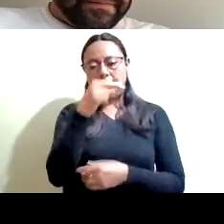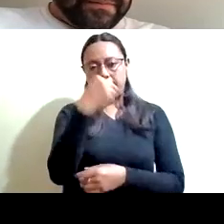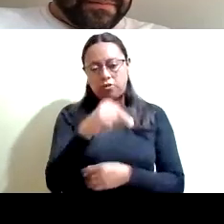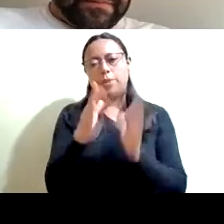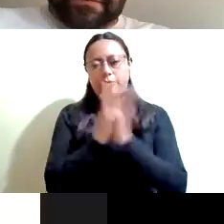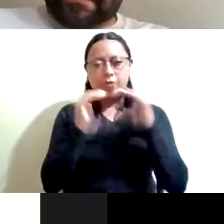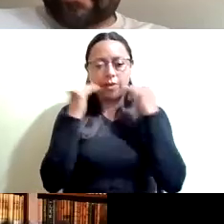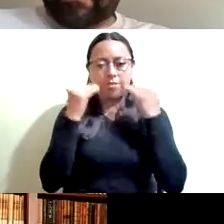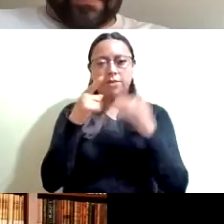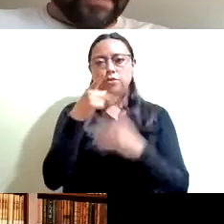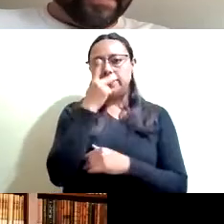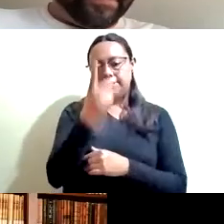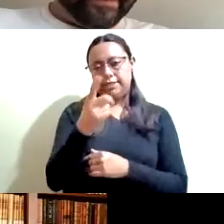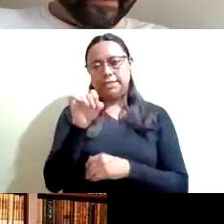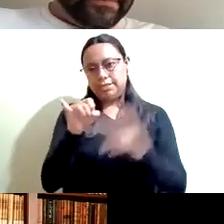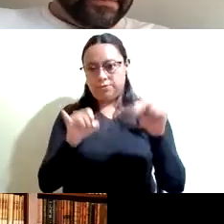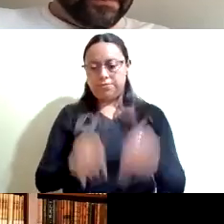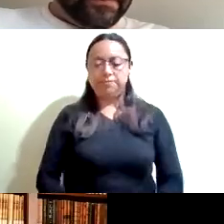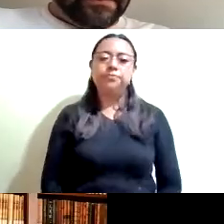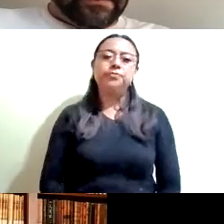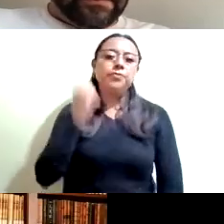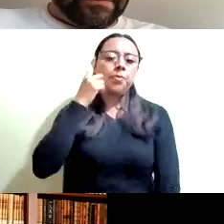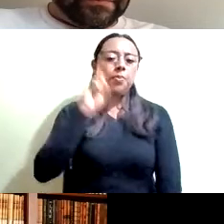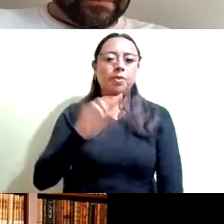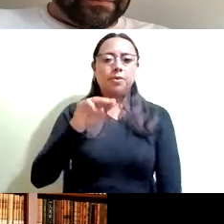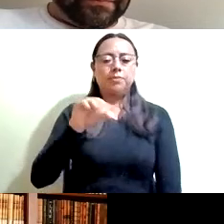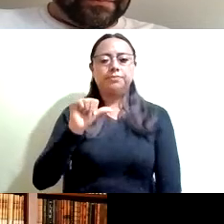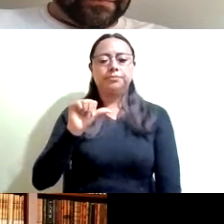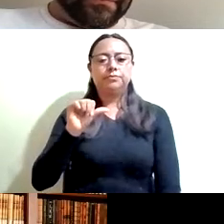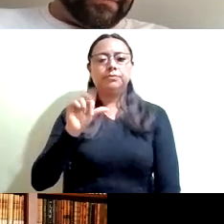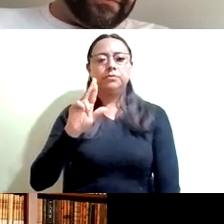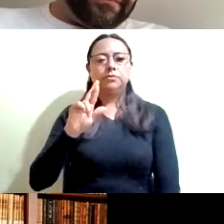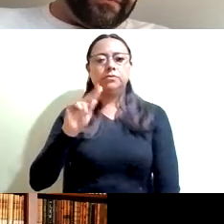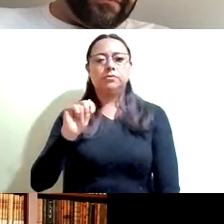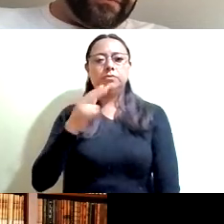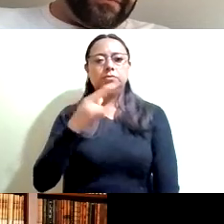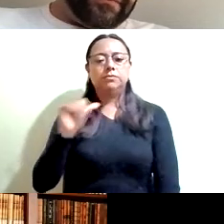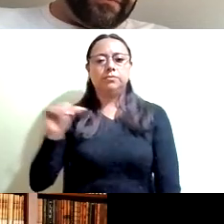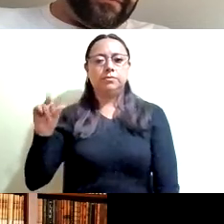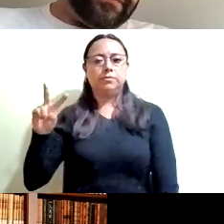sentido de su voto. Diputada Marta Soledad Ávila Ventura.